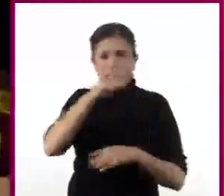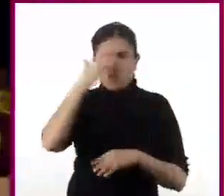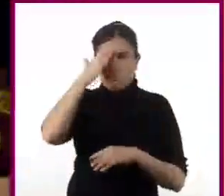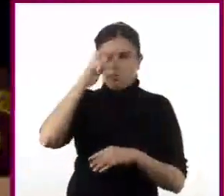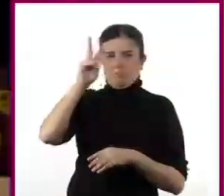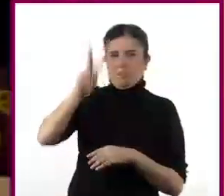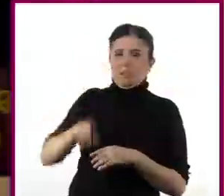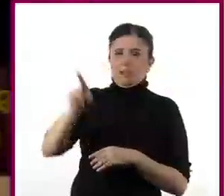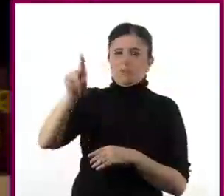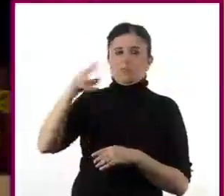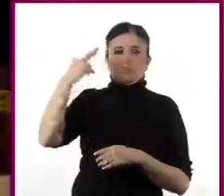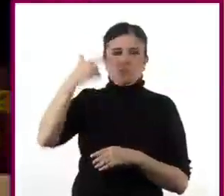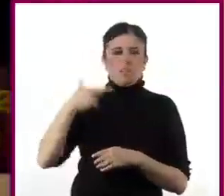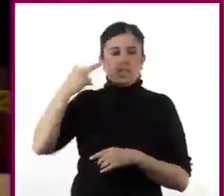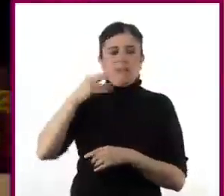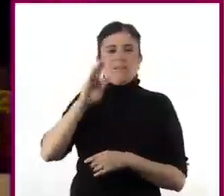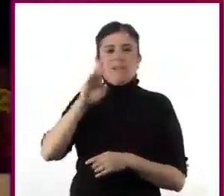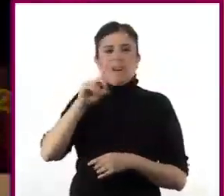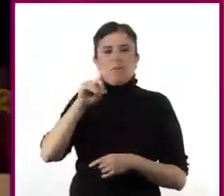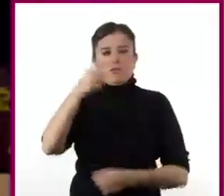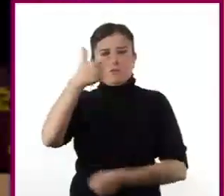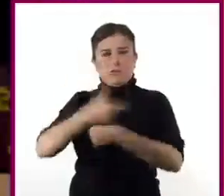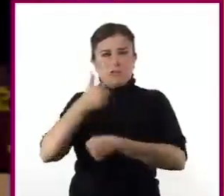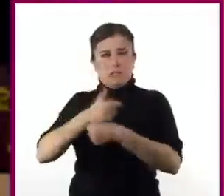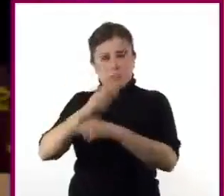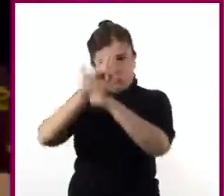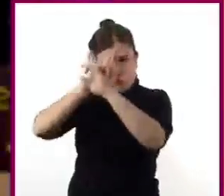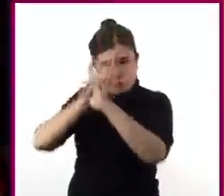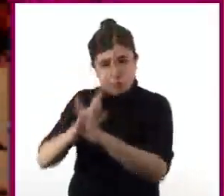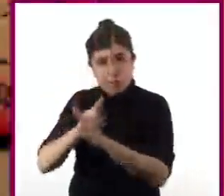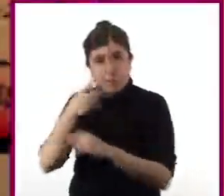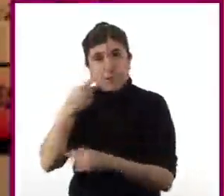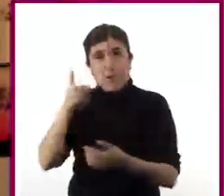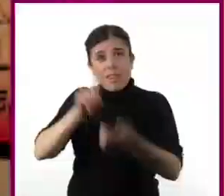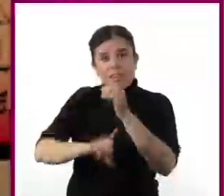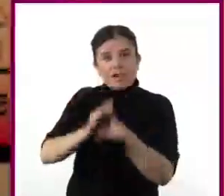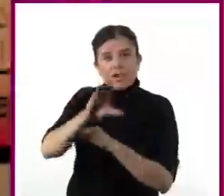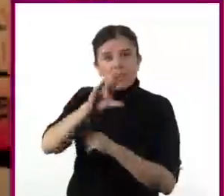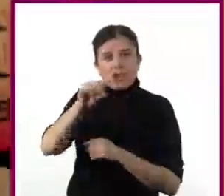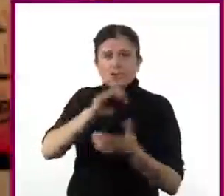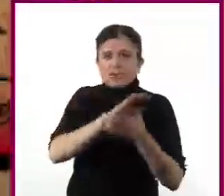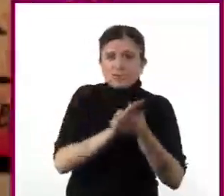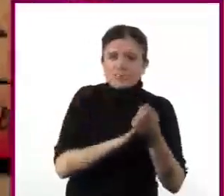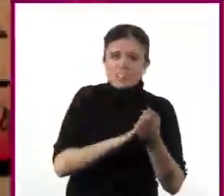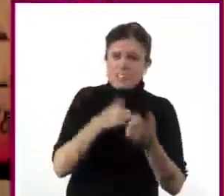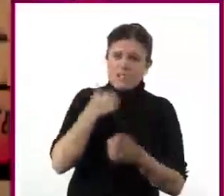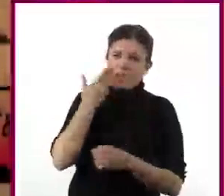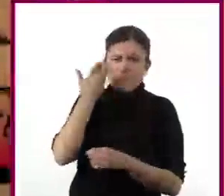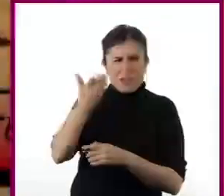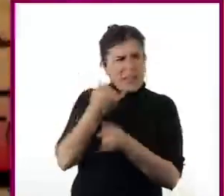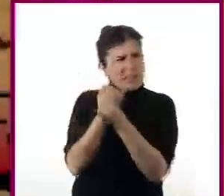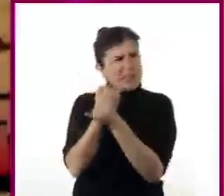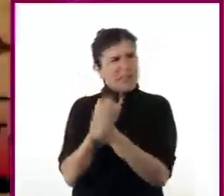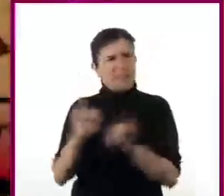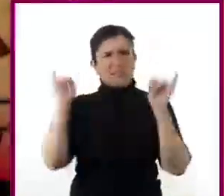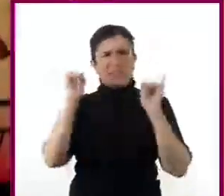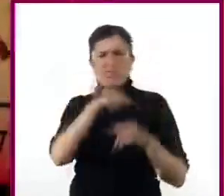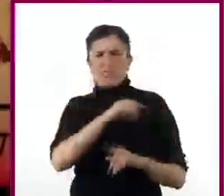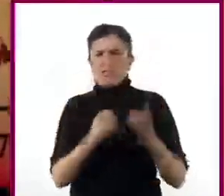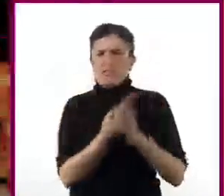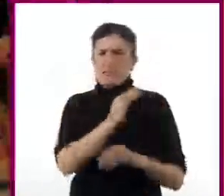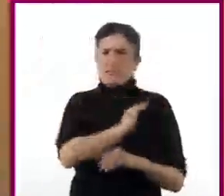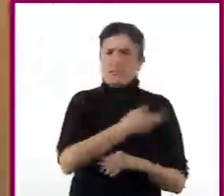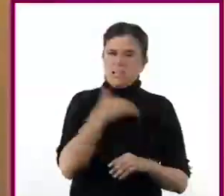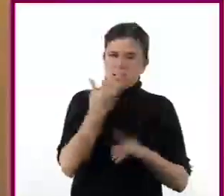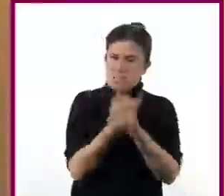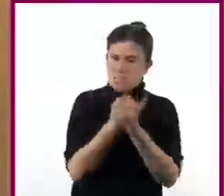real en la persona de Fernando VII, pero dentro de ellas, algunos criollos pedían una independencia total de España.